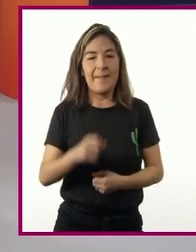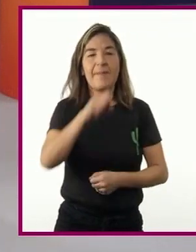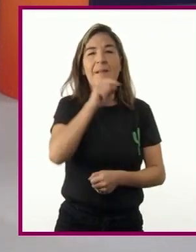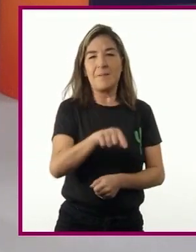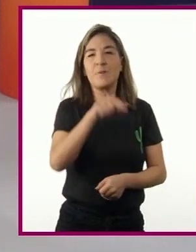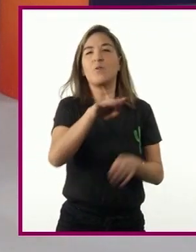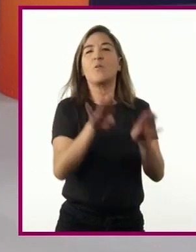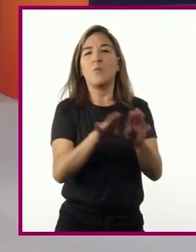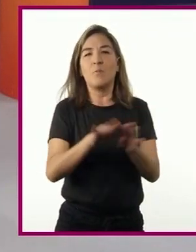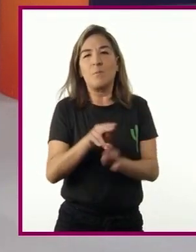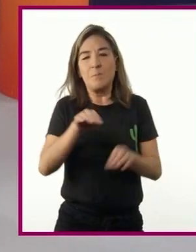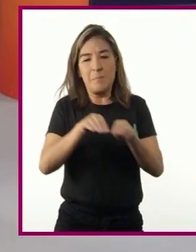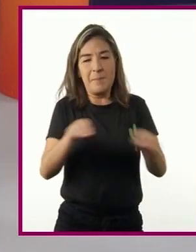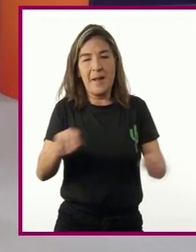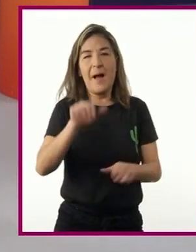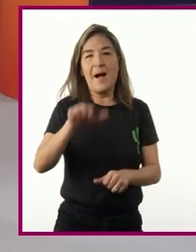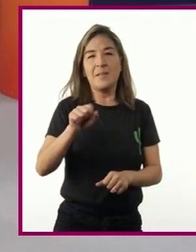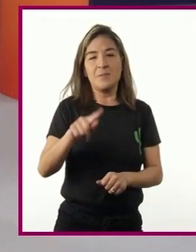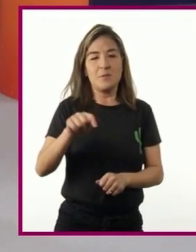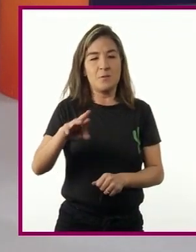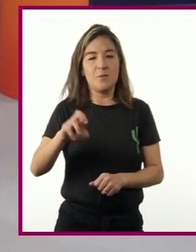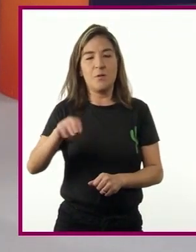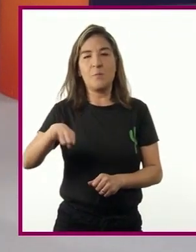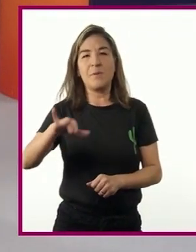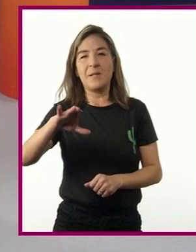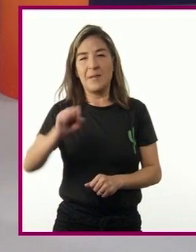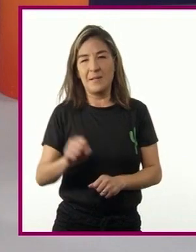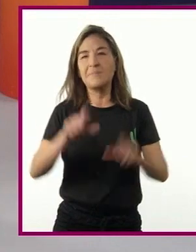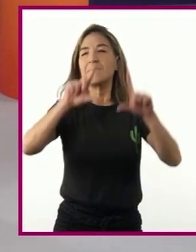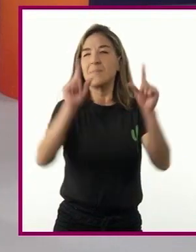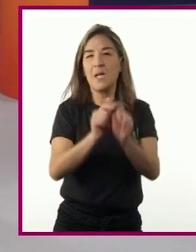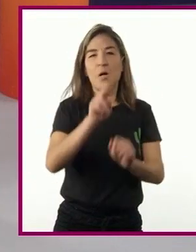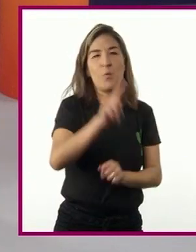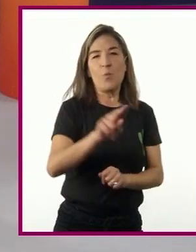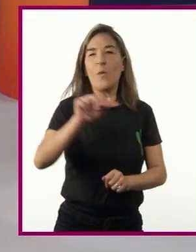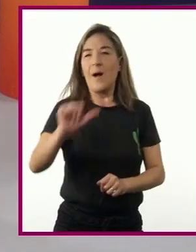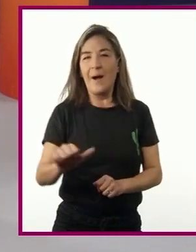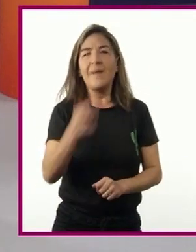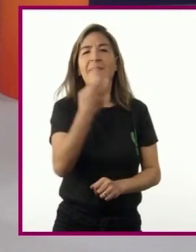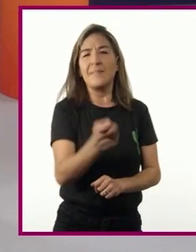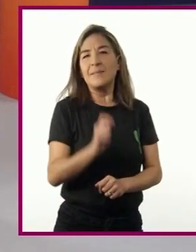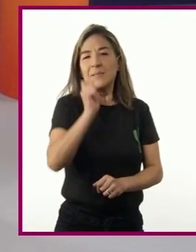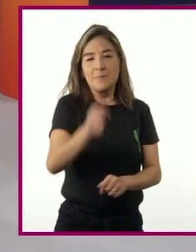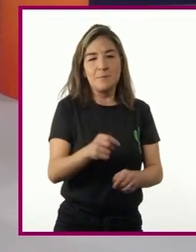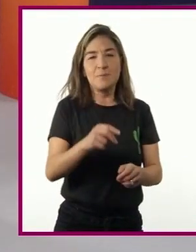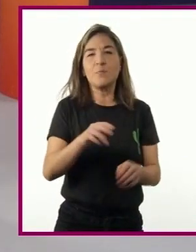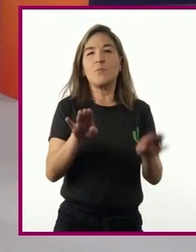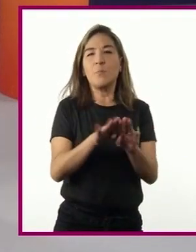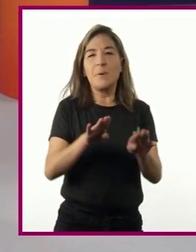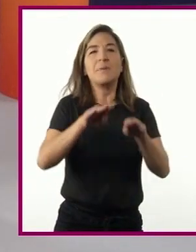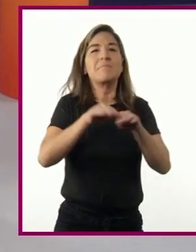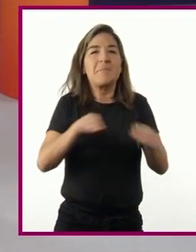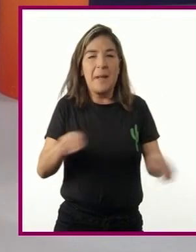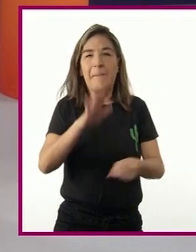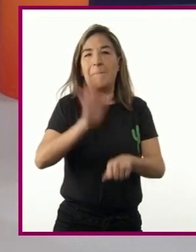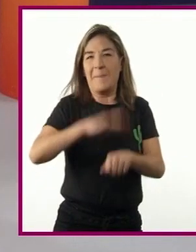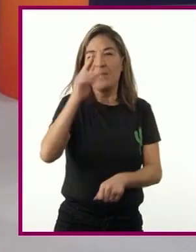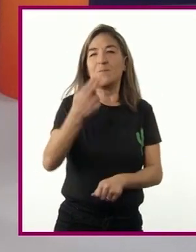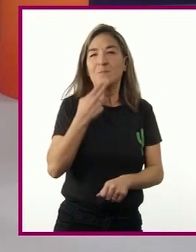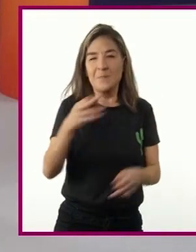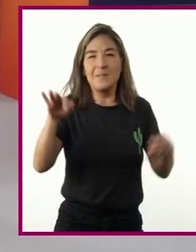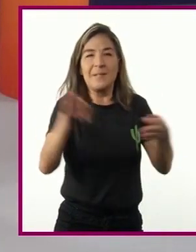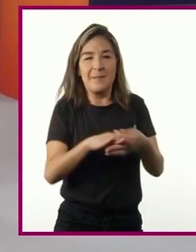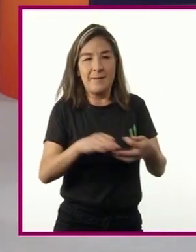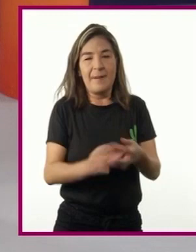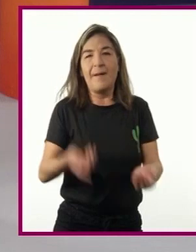unidades astronómicas mejor conocidas como UA, que son las unidades más comunes y